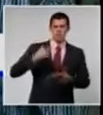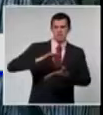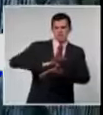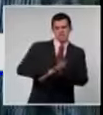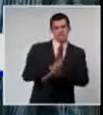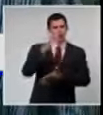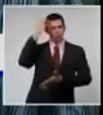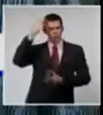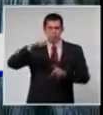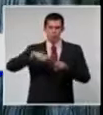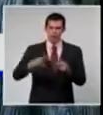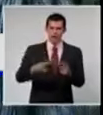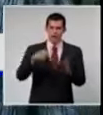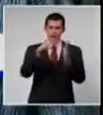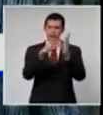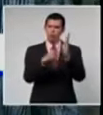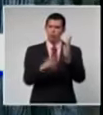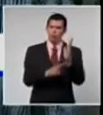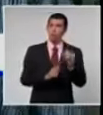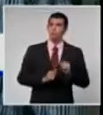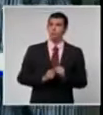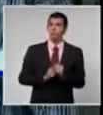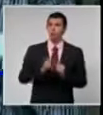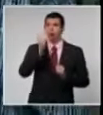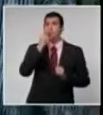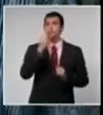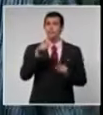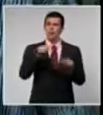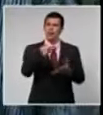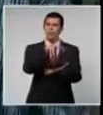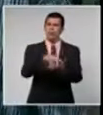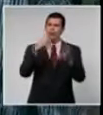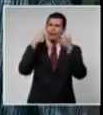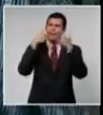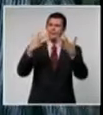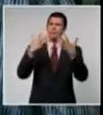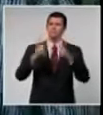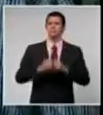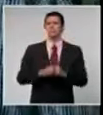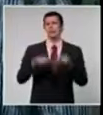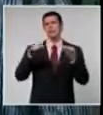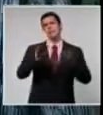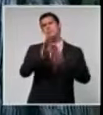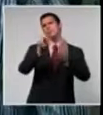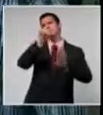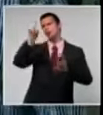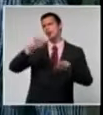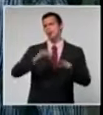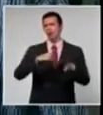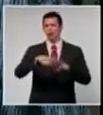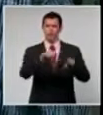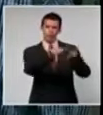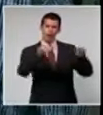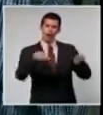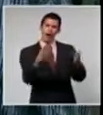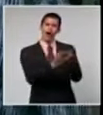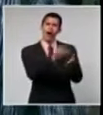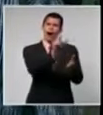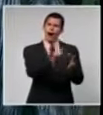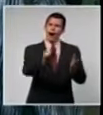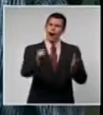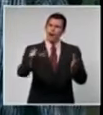cubano. Tiene este teatro, tiene el museo y tiene además locales para aulas que se convertirán en cursos para